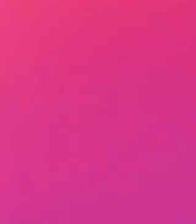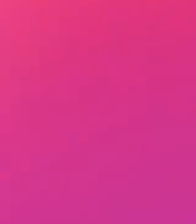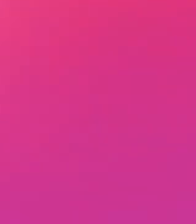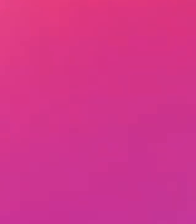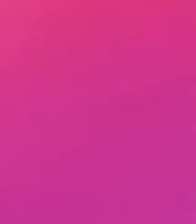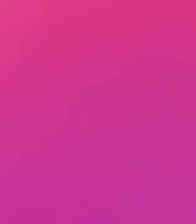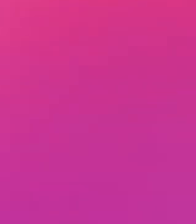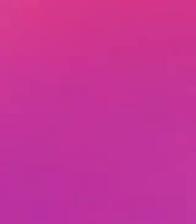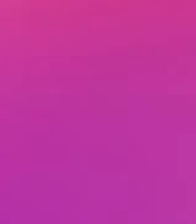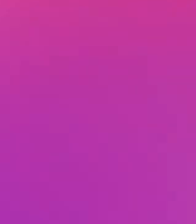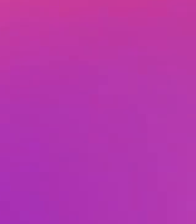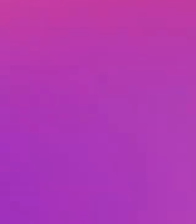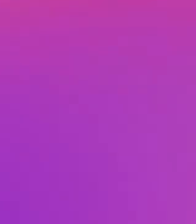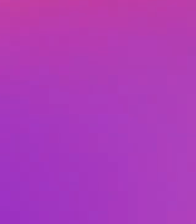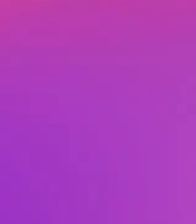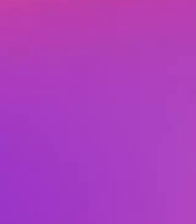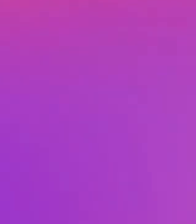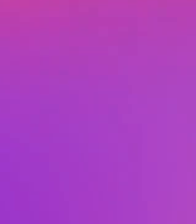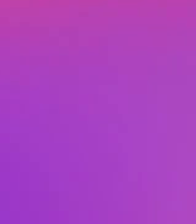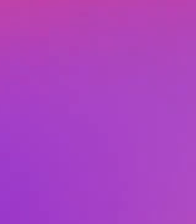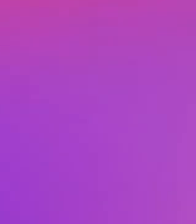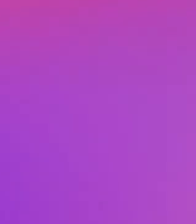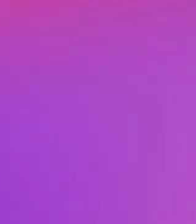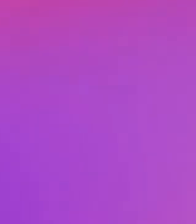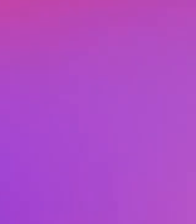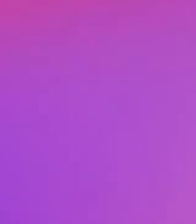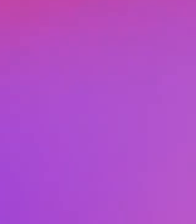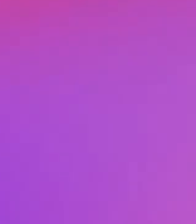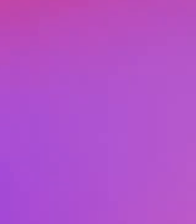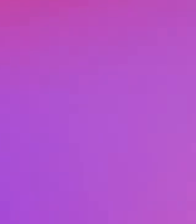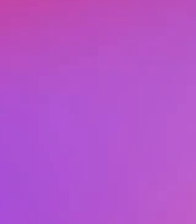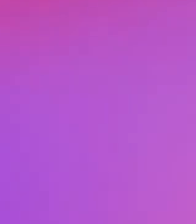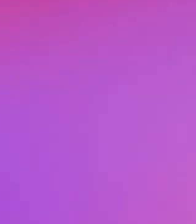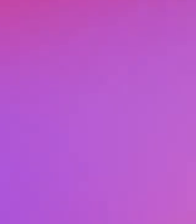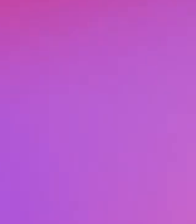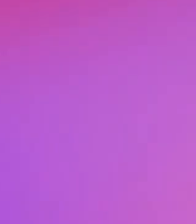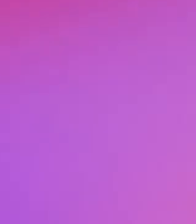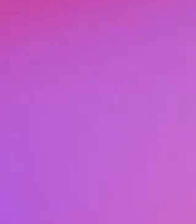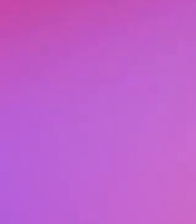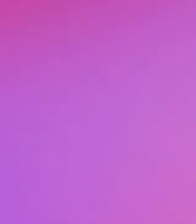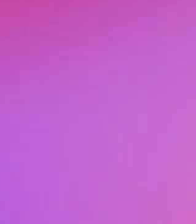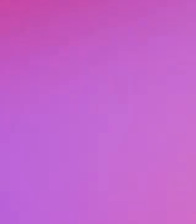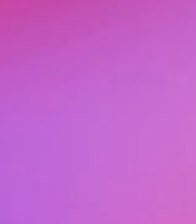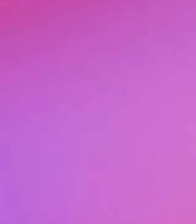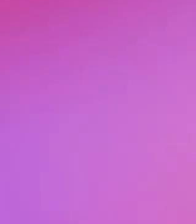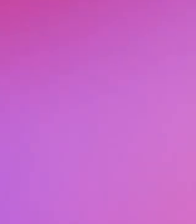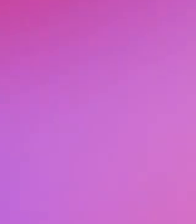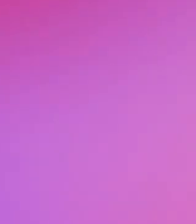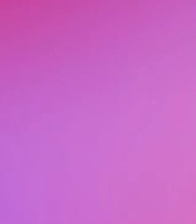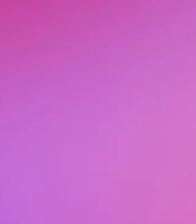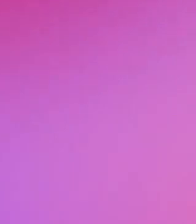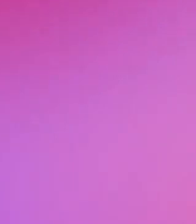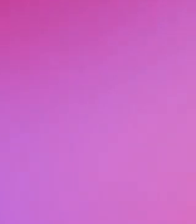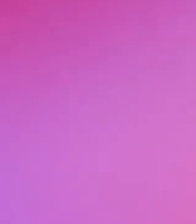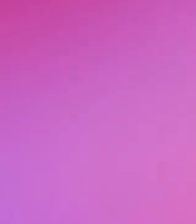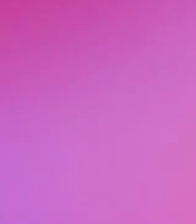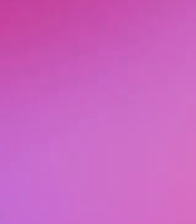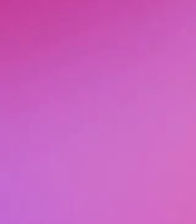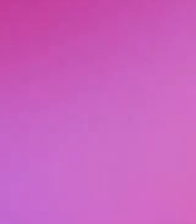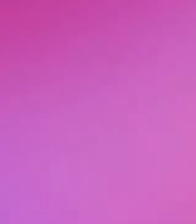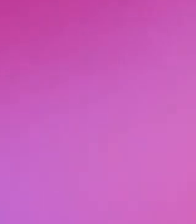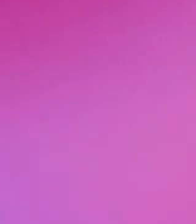También te invitamos a que consultes la plataforma nuevaescuelamexicana.cep.gov.mx.